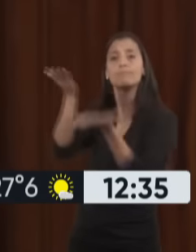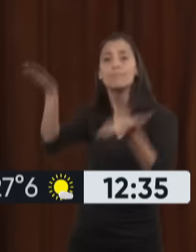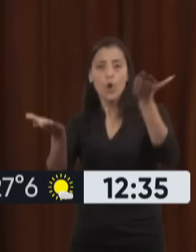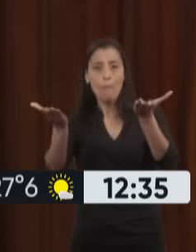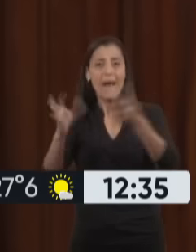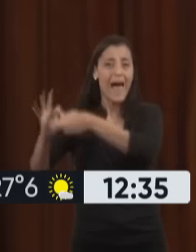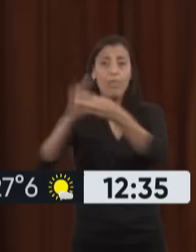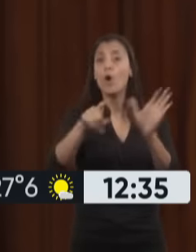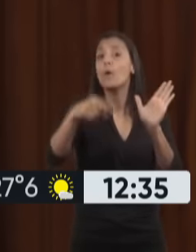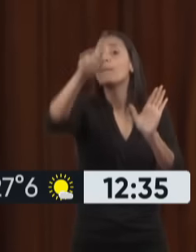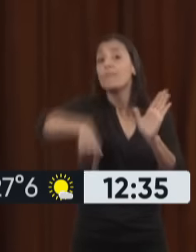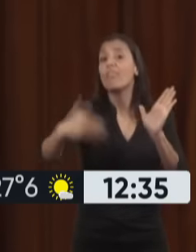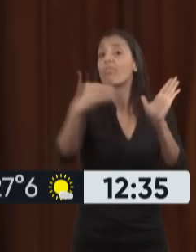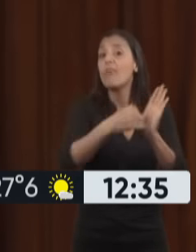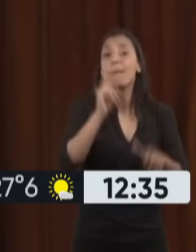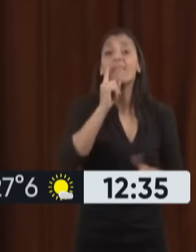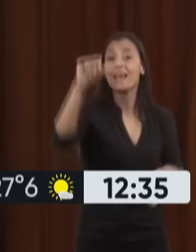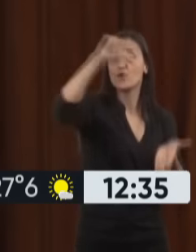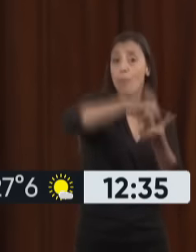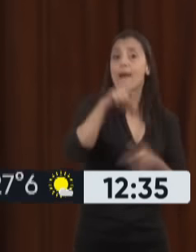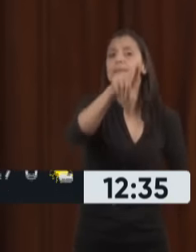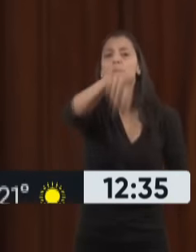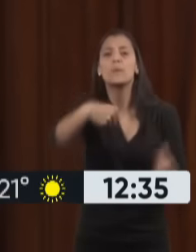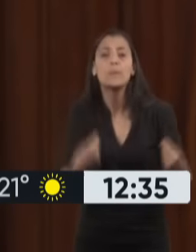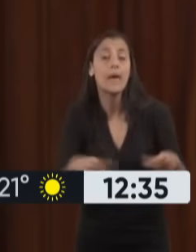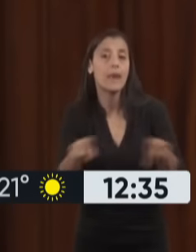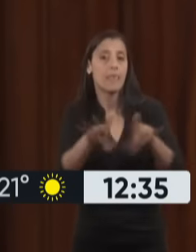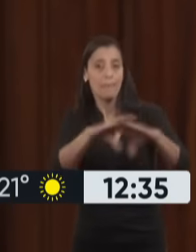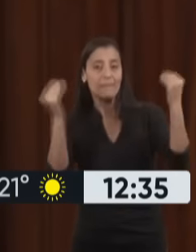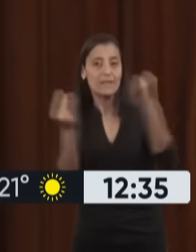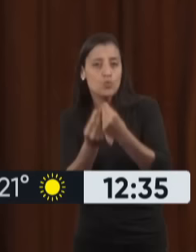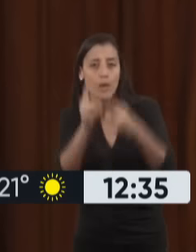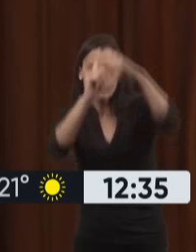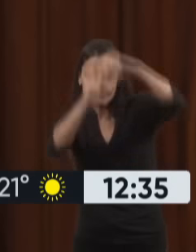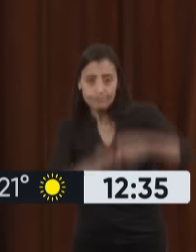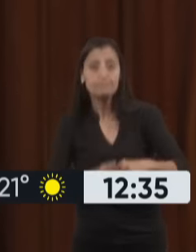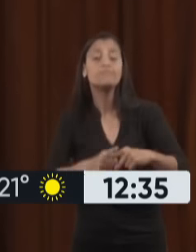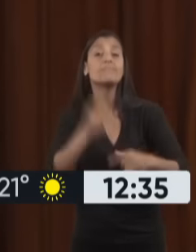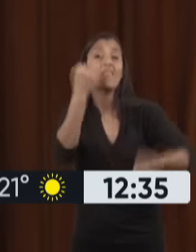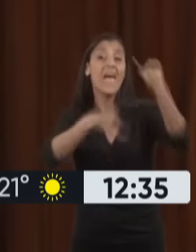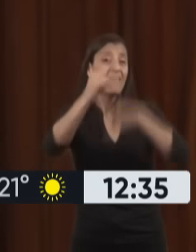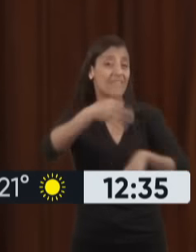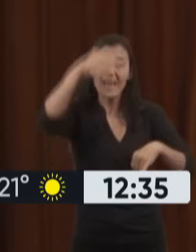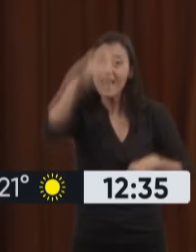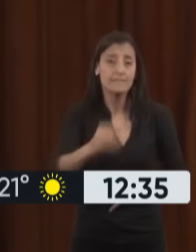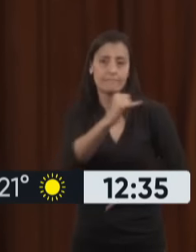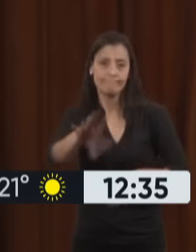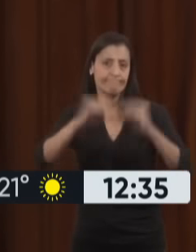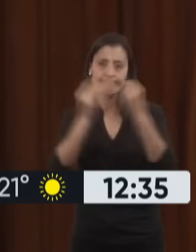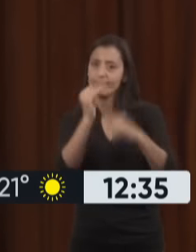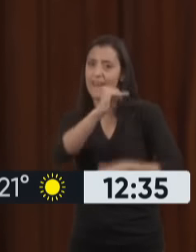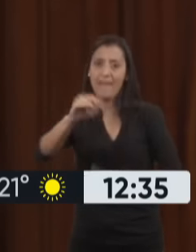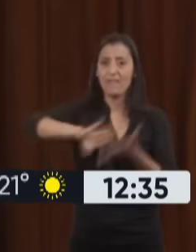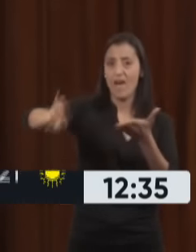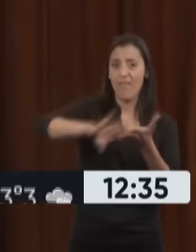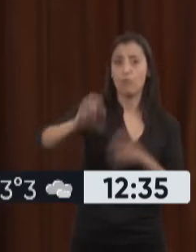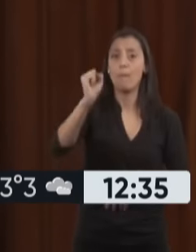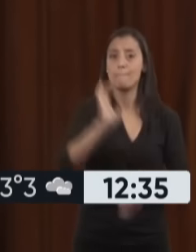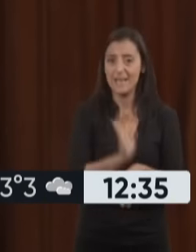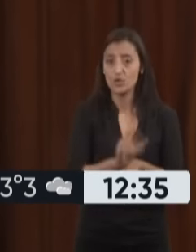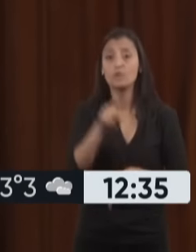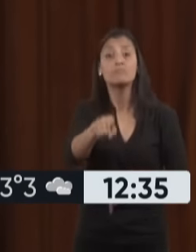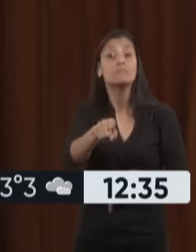riesgo, que obviamente ello implicaba, dado el salto devaluatorio, implicaba una tasa de interés real negativa en pesos y que